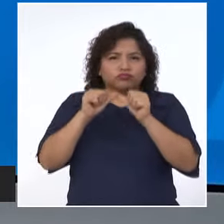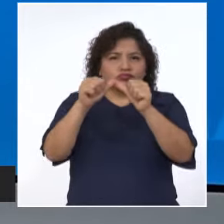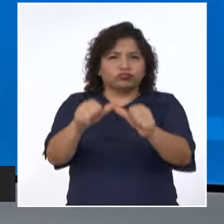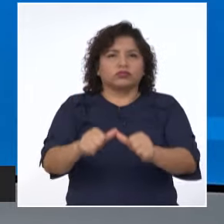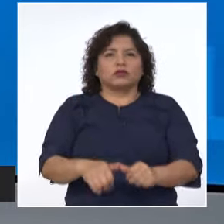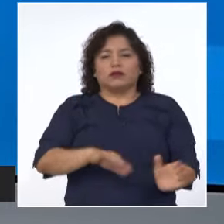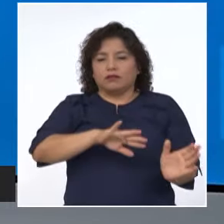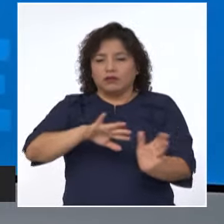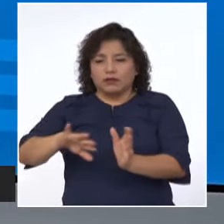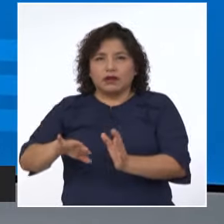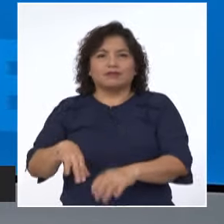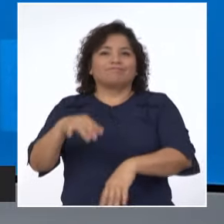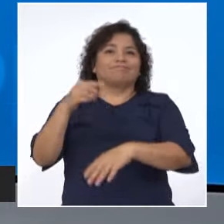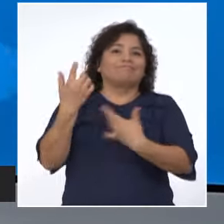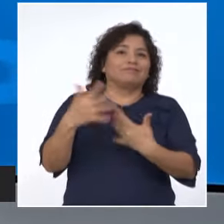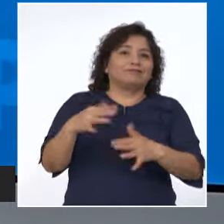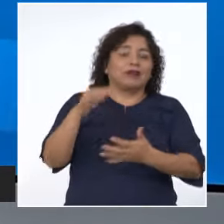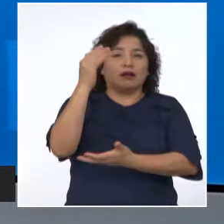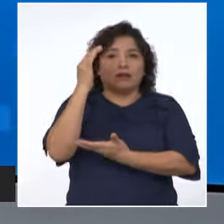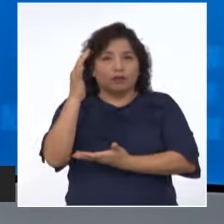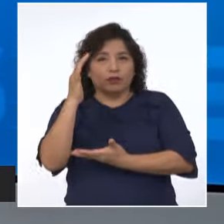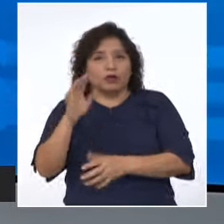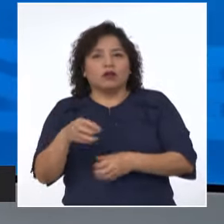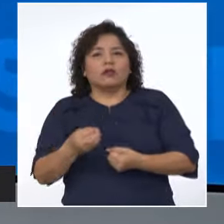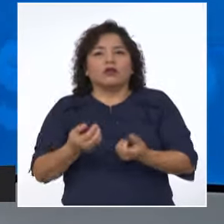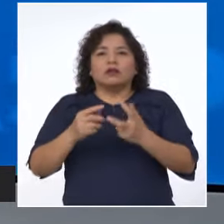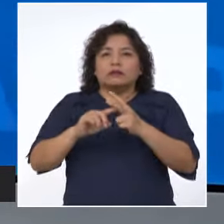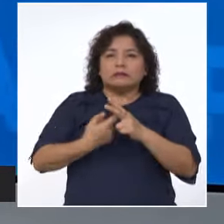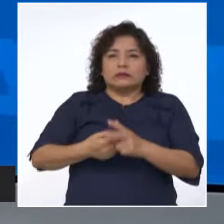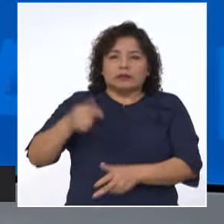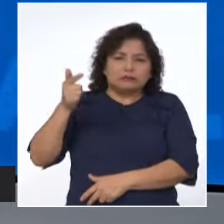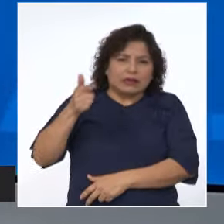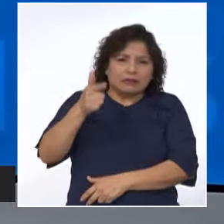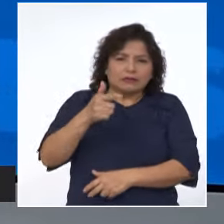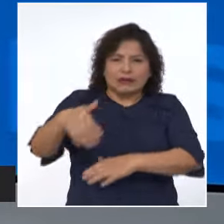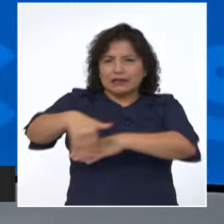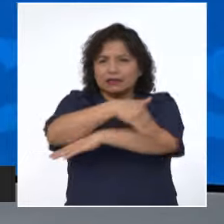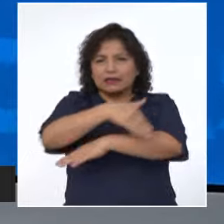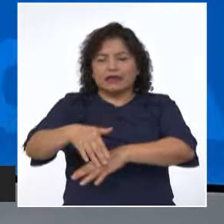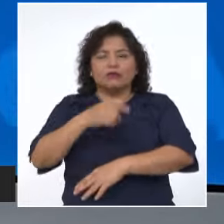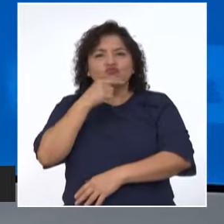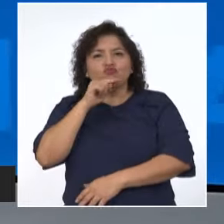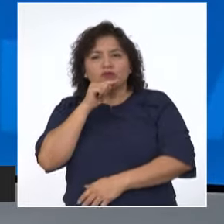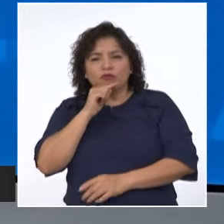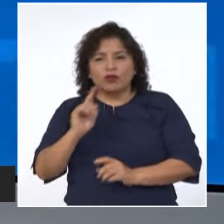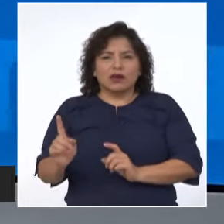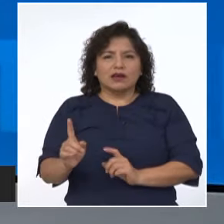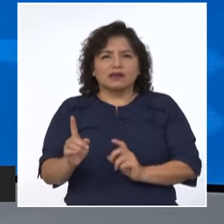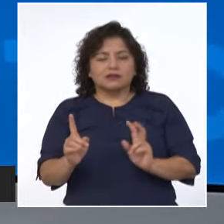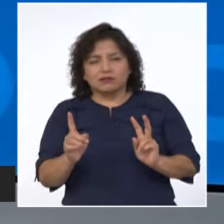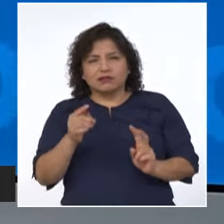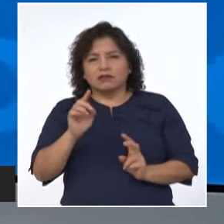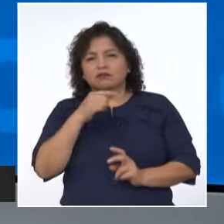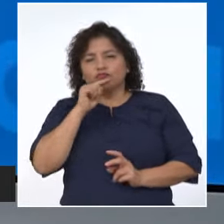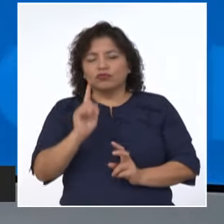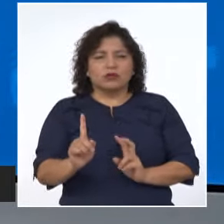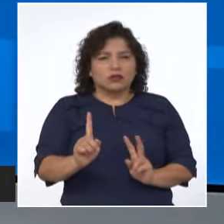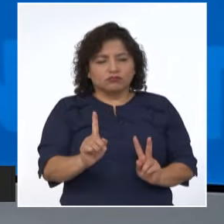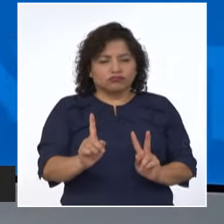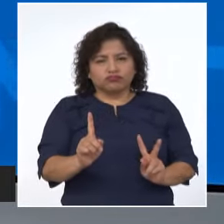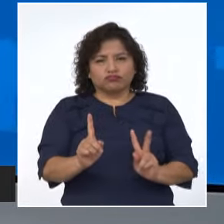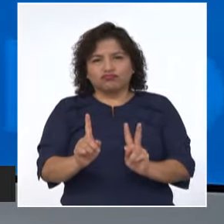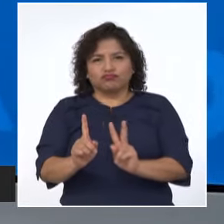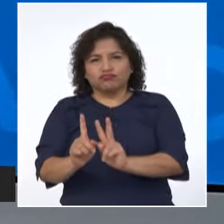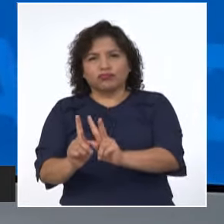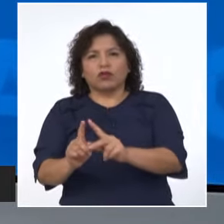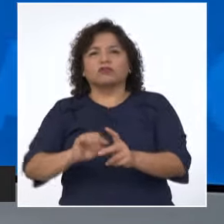Minutos de terror se vivieron en Piura debido a una balacera en plena vía pública. Una mujer fue asaltada violentamente por dos marcas que lograron quitarle los